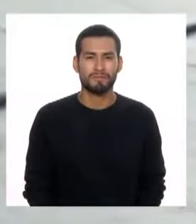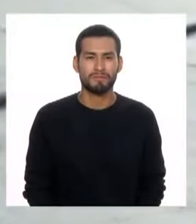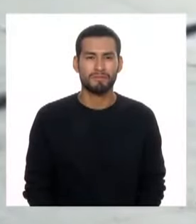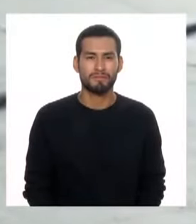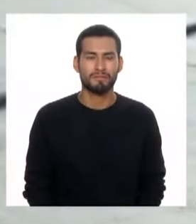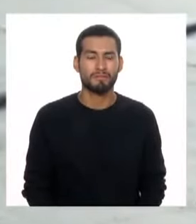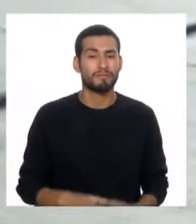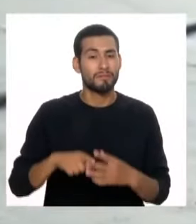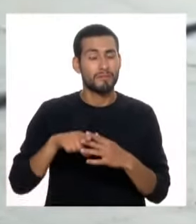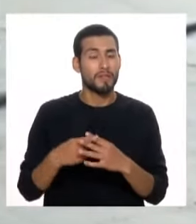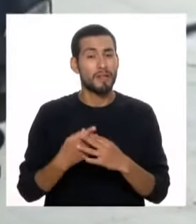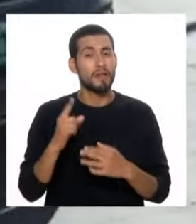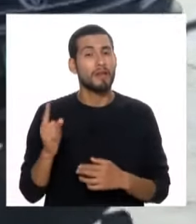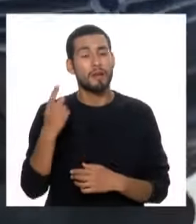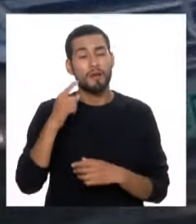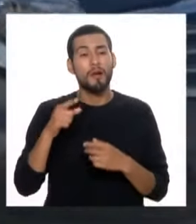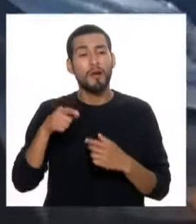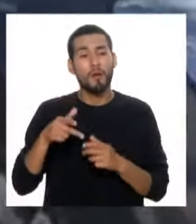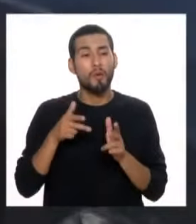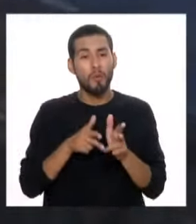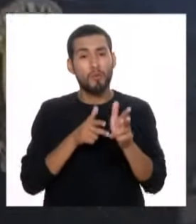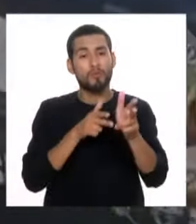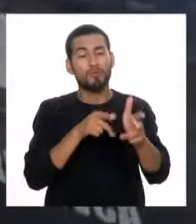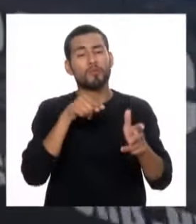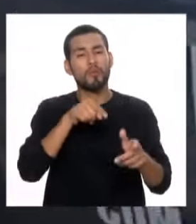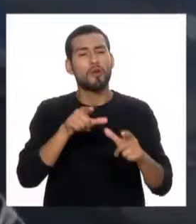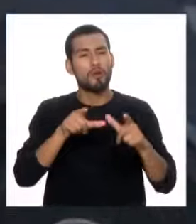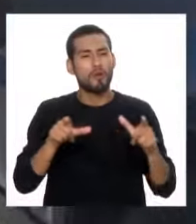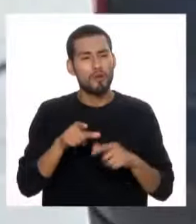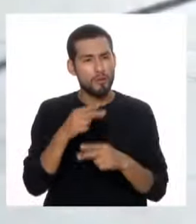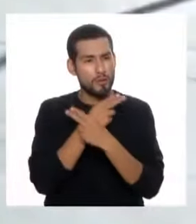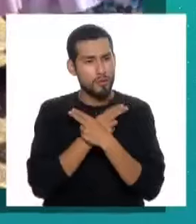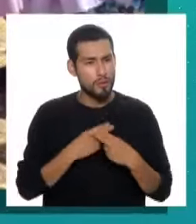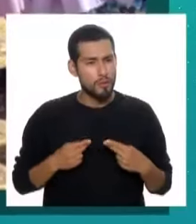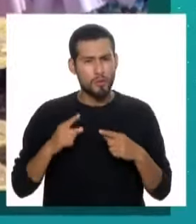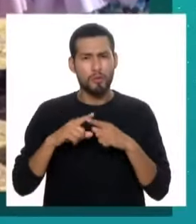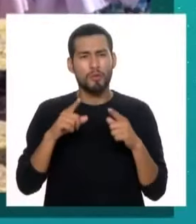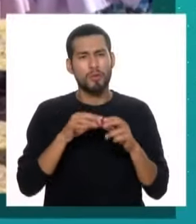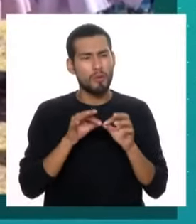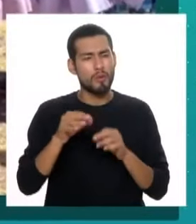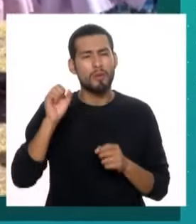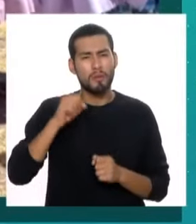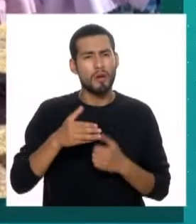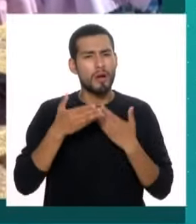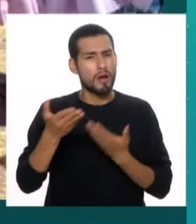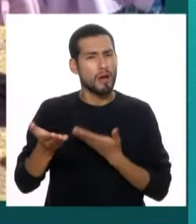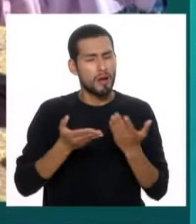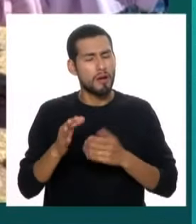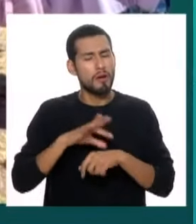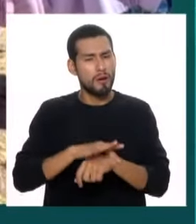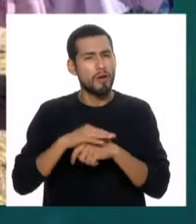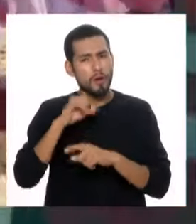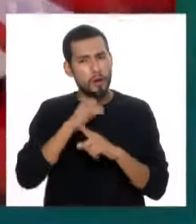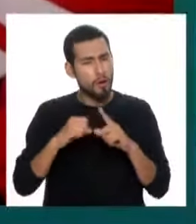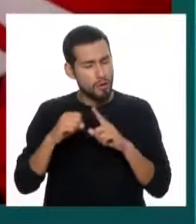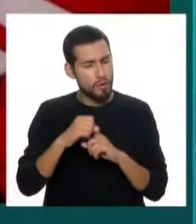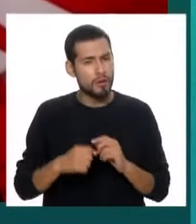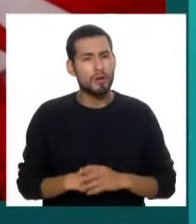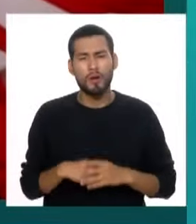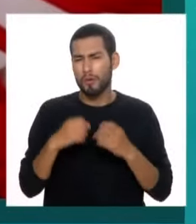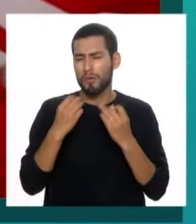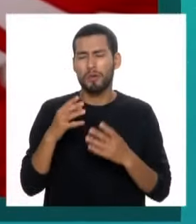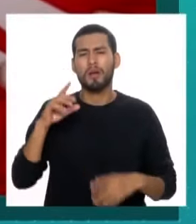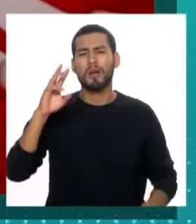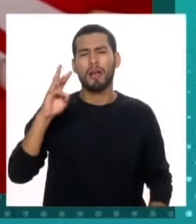Se inició la primera caravana multisectorial en la región Huancavelica para llevar servicios médicos y sociales a más